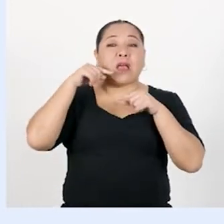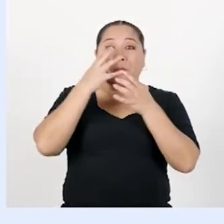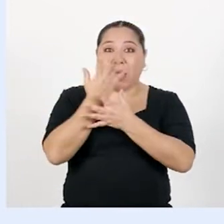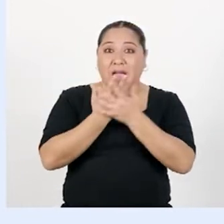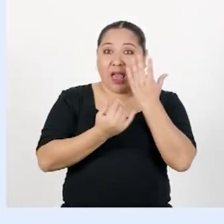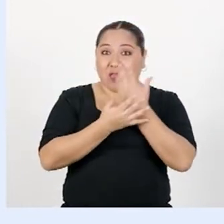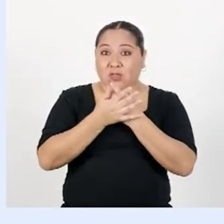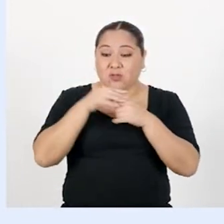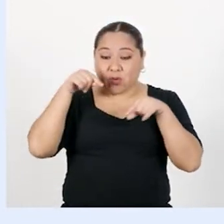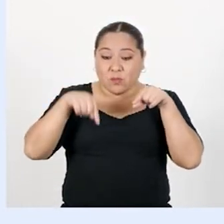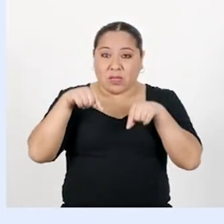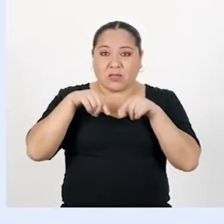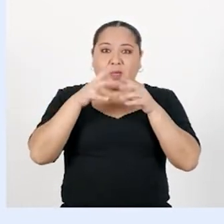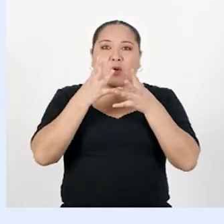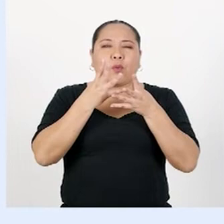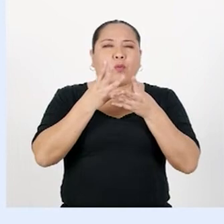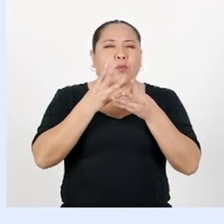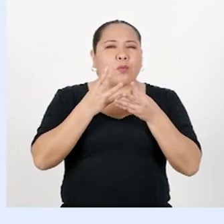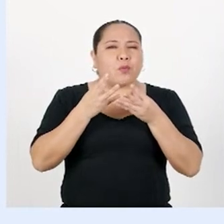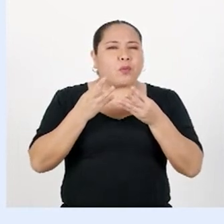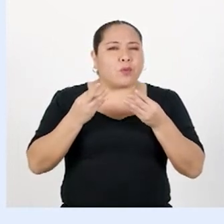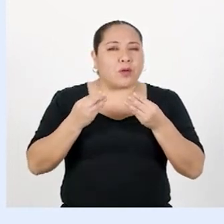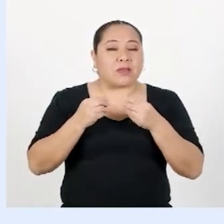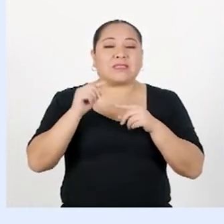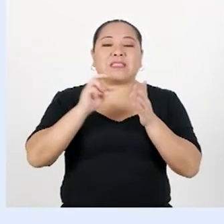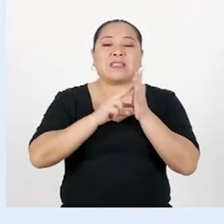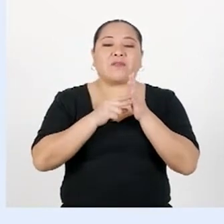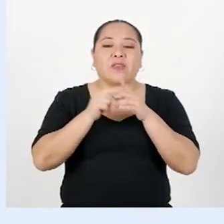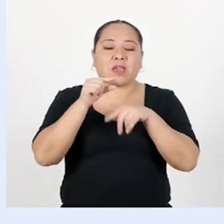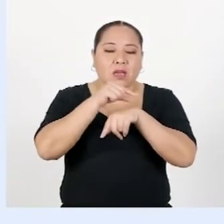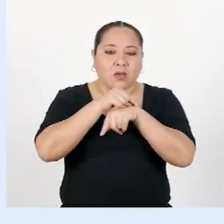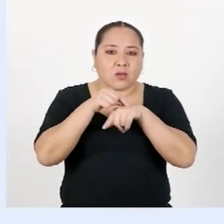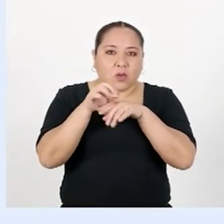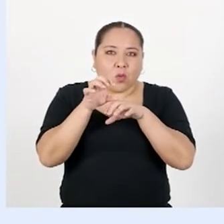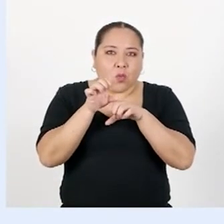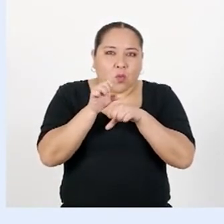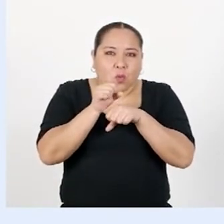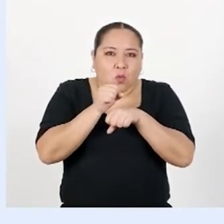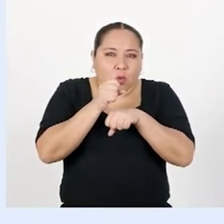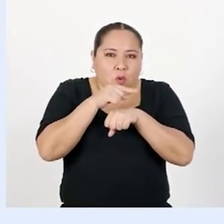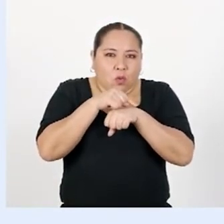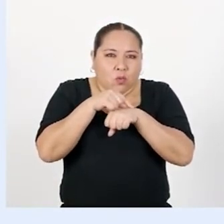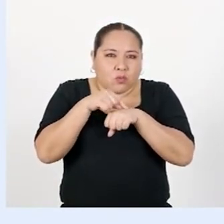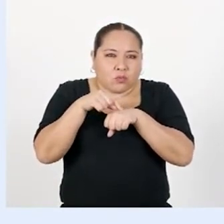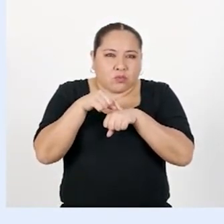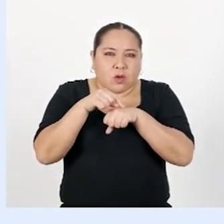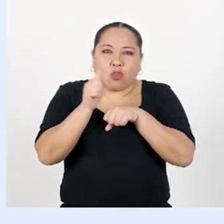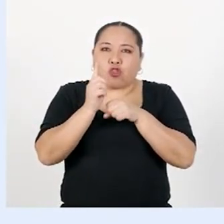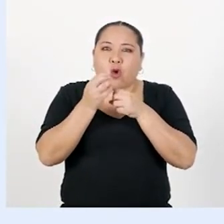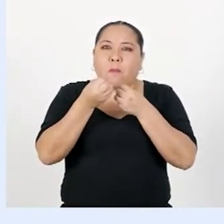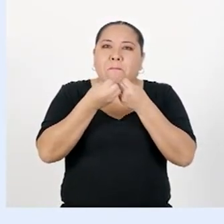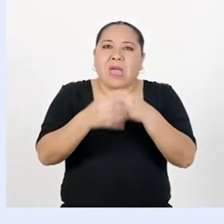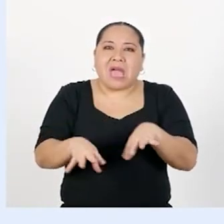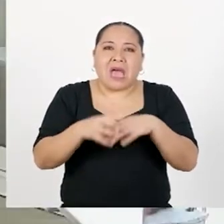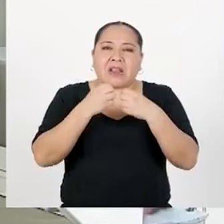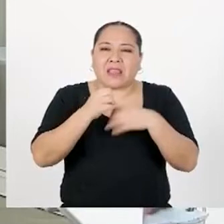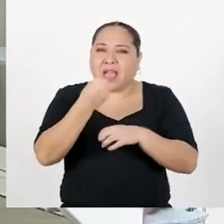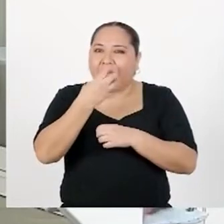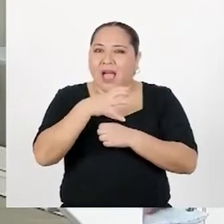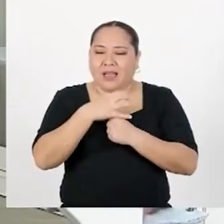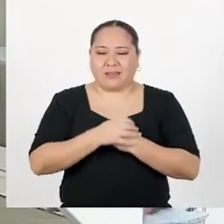pies disminuye, es decir, los vasos sanguíneos se contraen y reducen la pérdida de